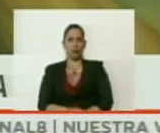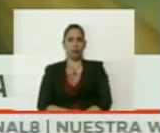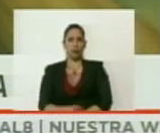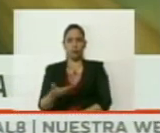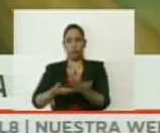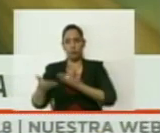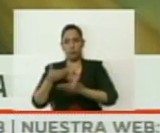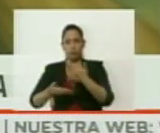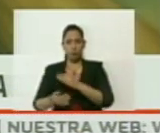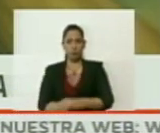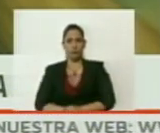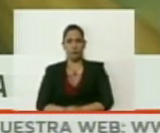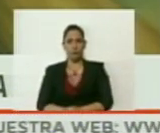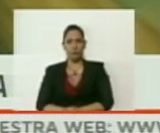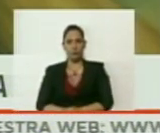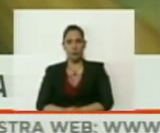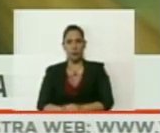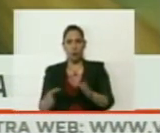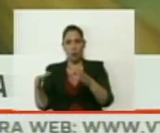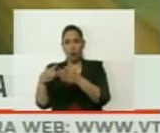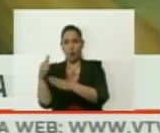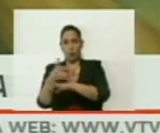son gobiernos de derecha.